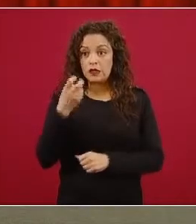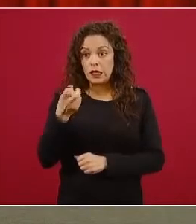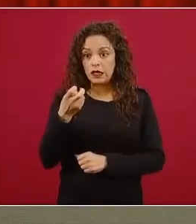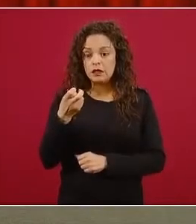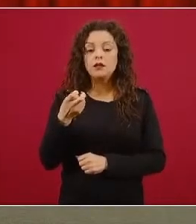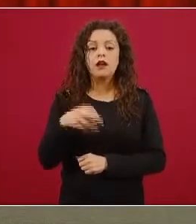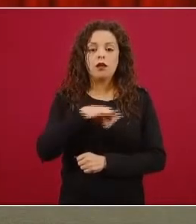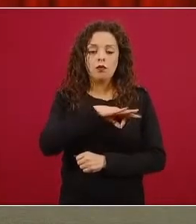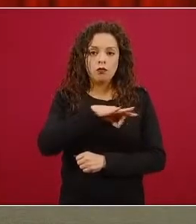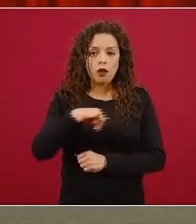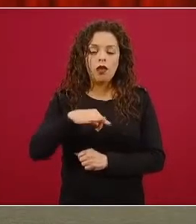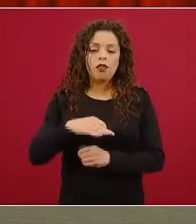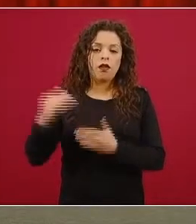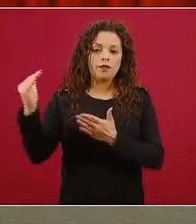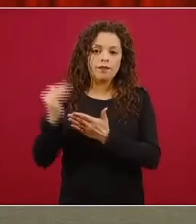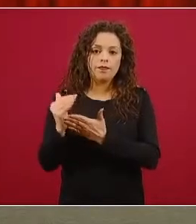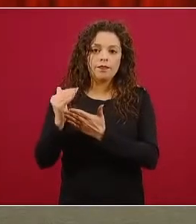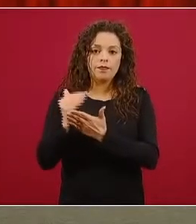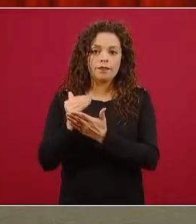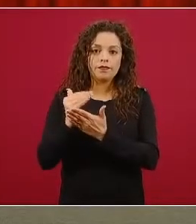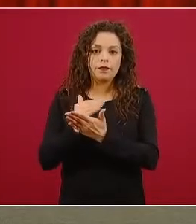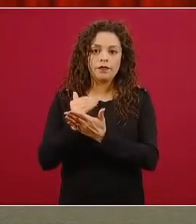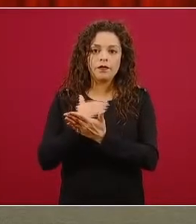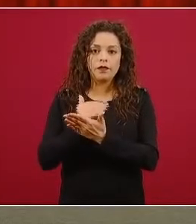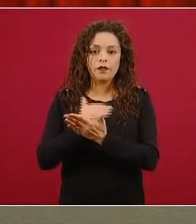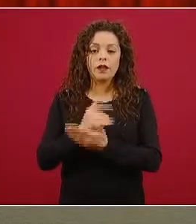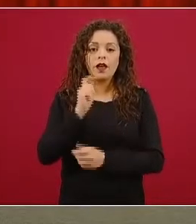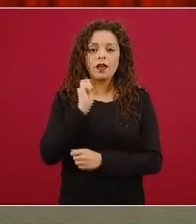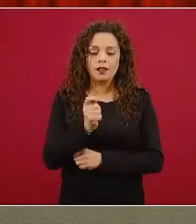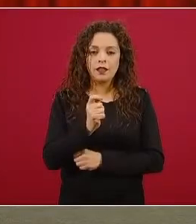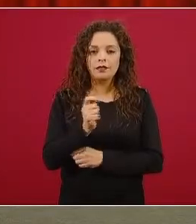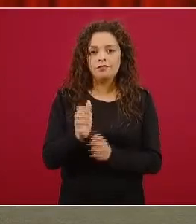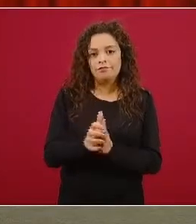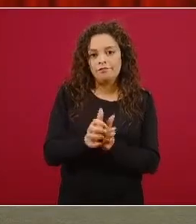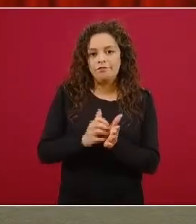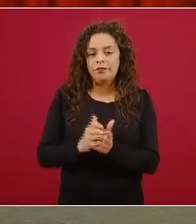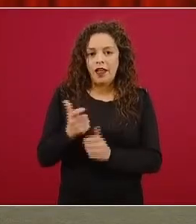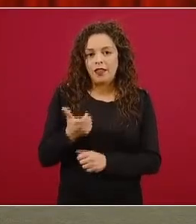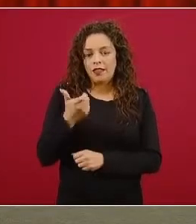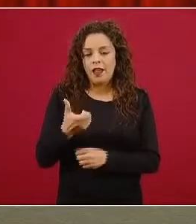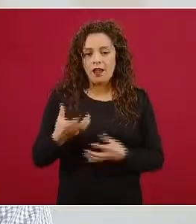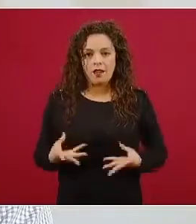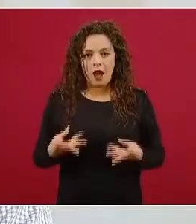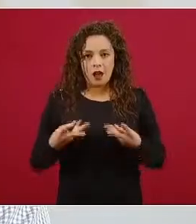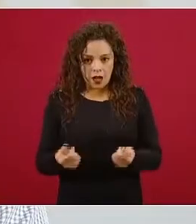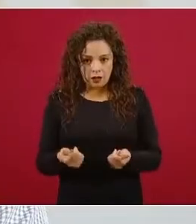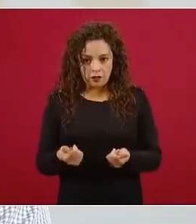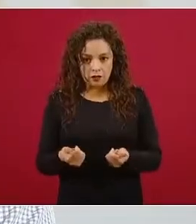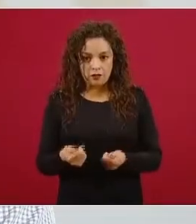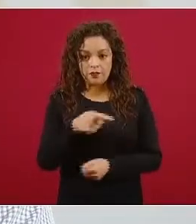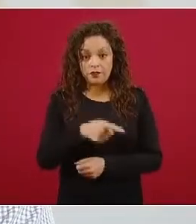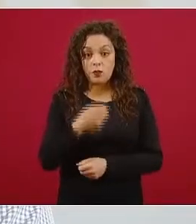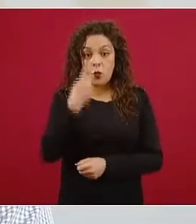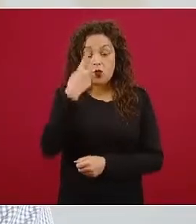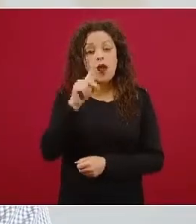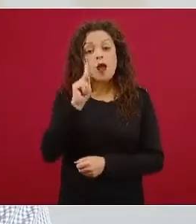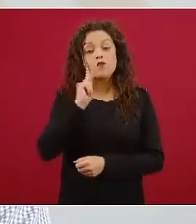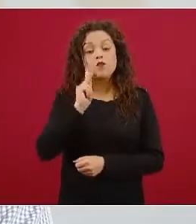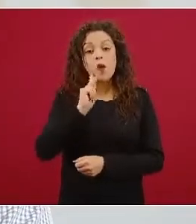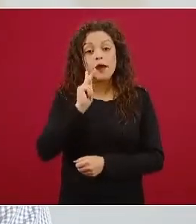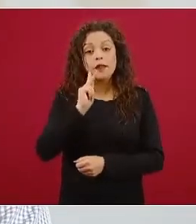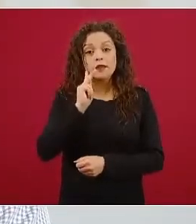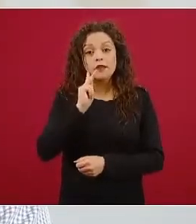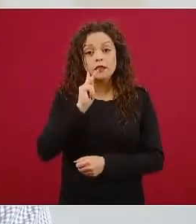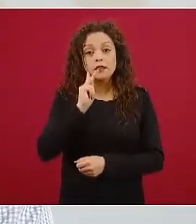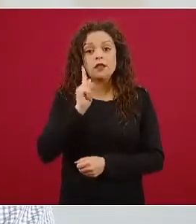entonces también disminuir de manera importante los costos. Aproximadamente una muestra incluye su